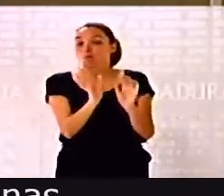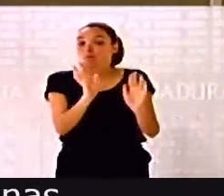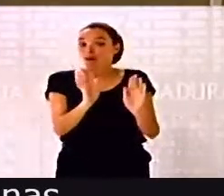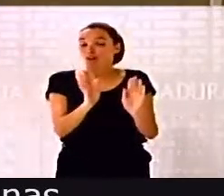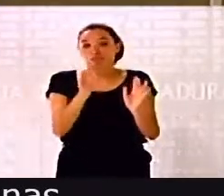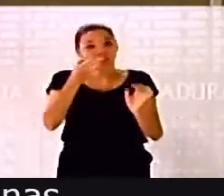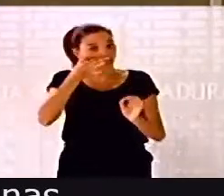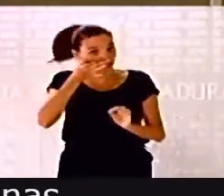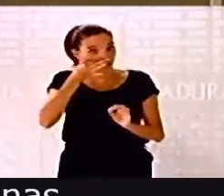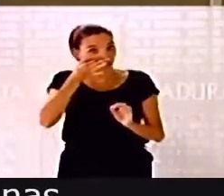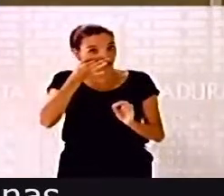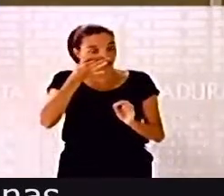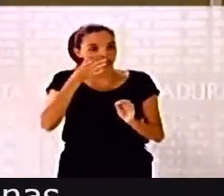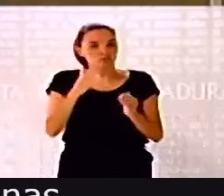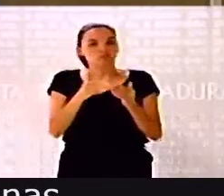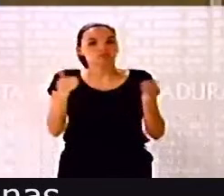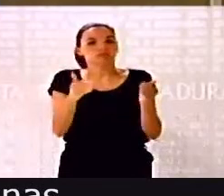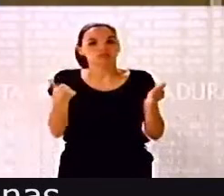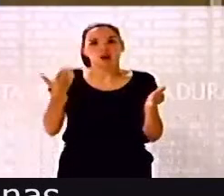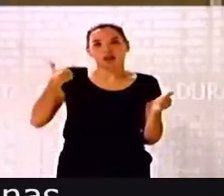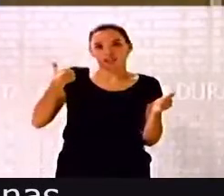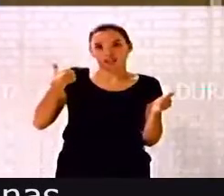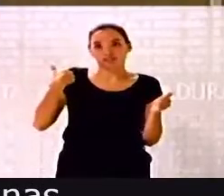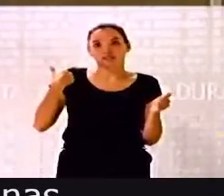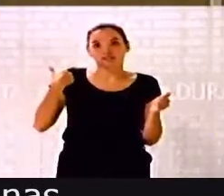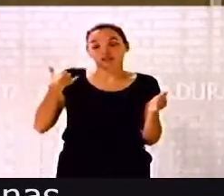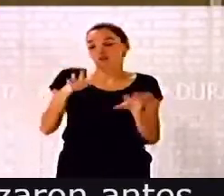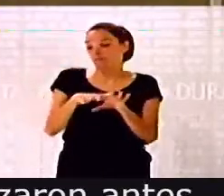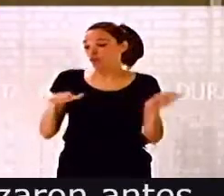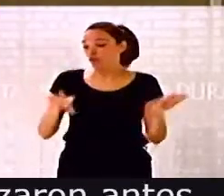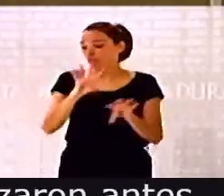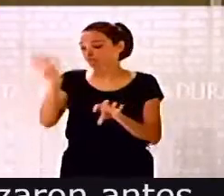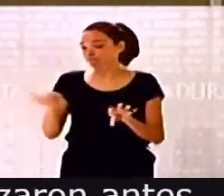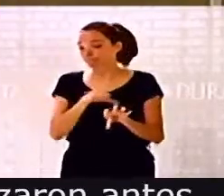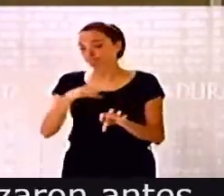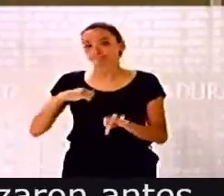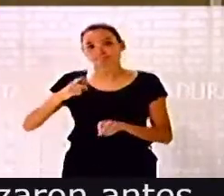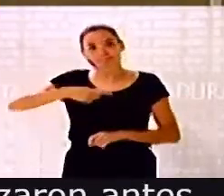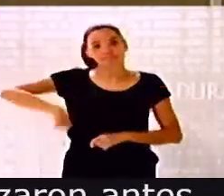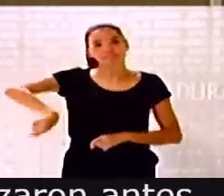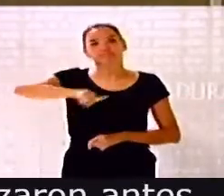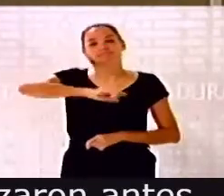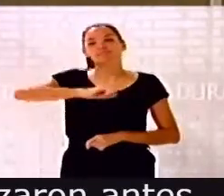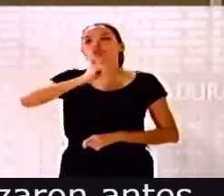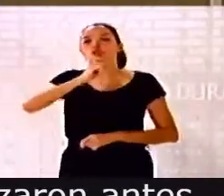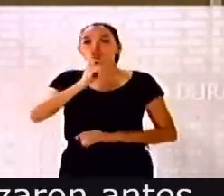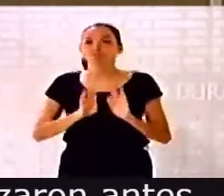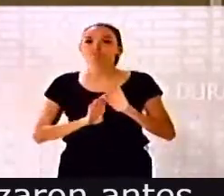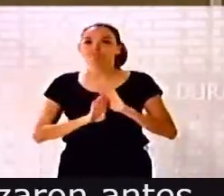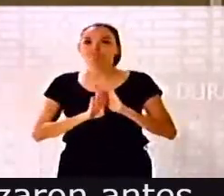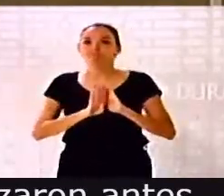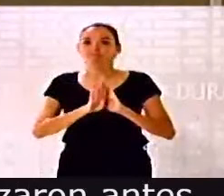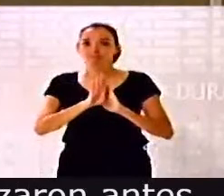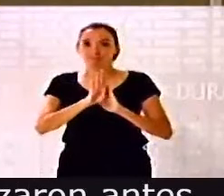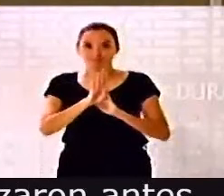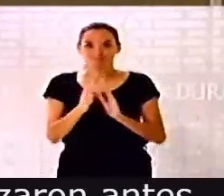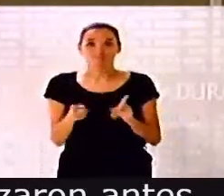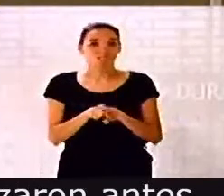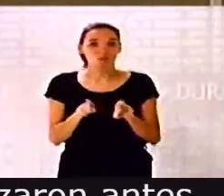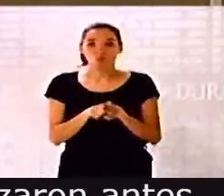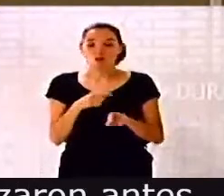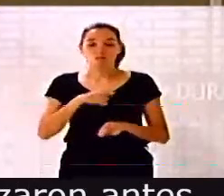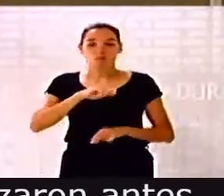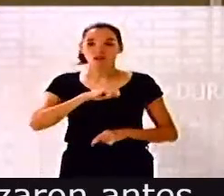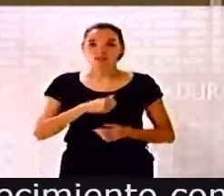segunda oleada, pero la mayoría de comunidades autónomas estamos todavía en una fase de crecimiento, como lo está el resto